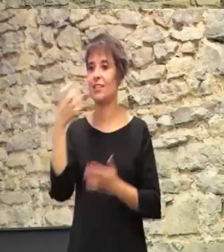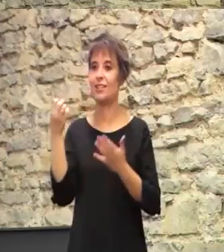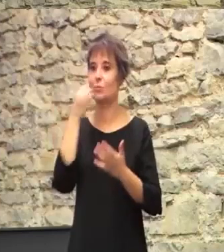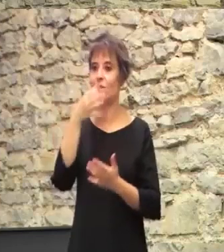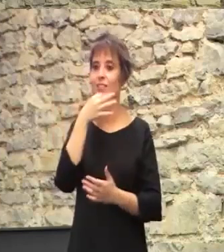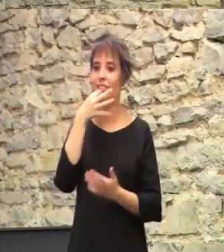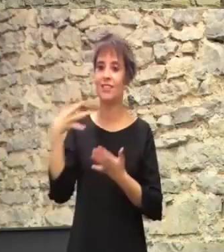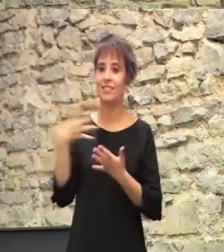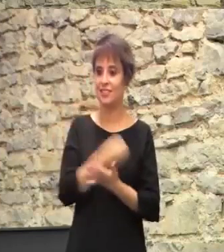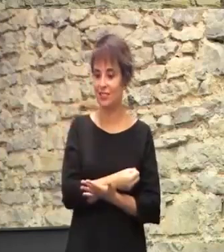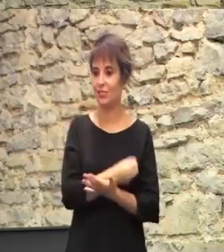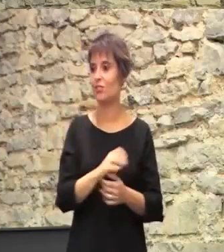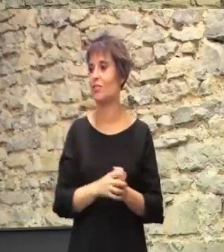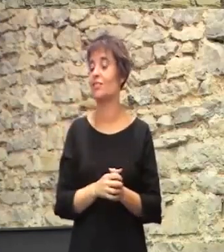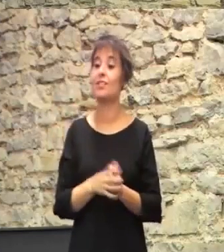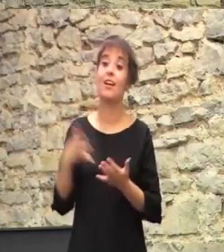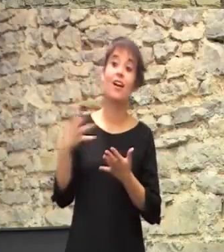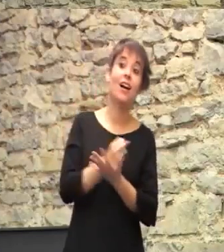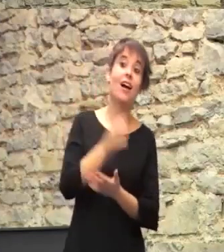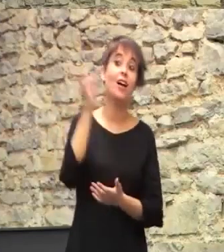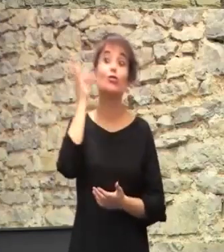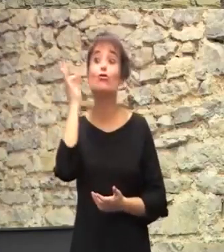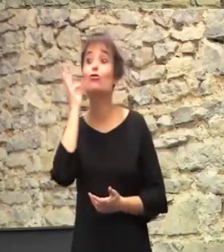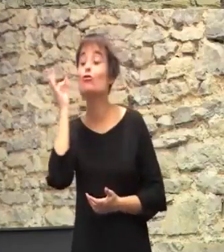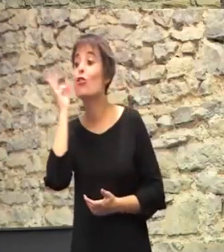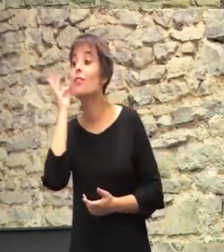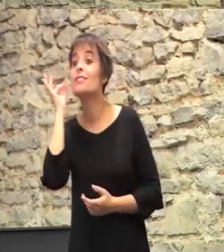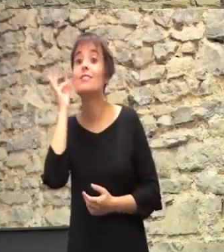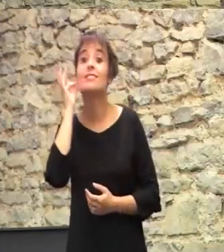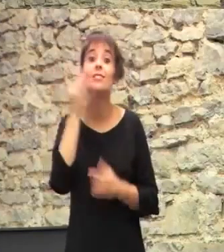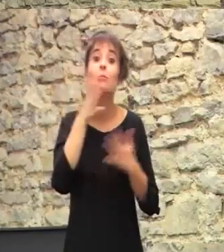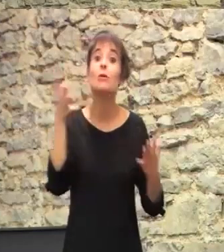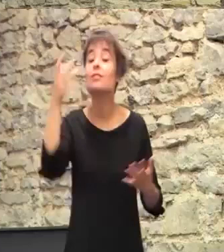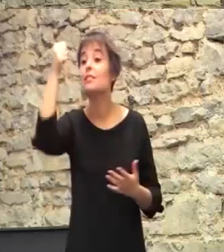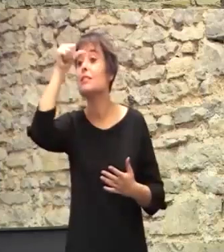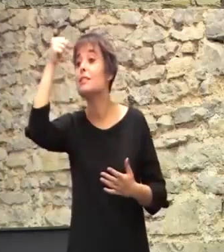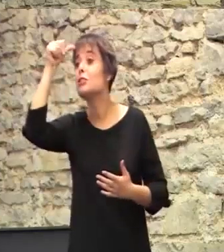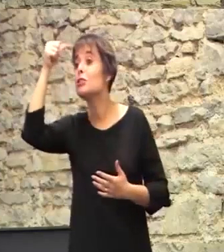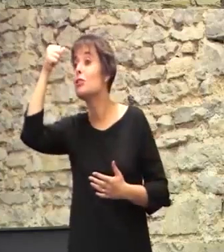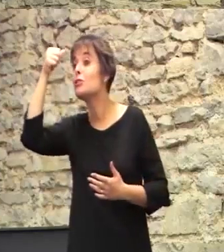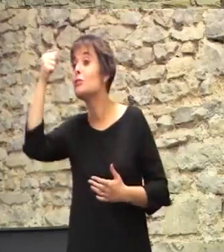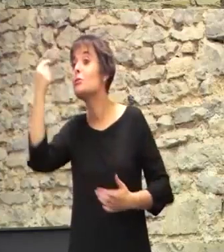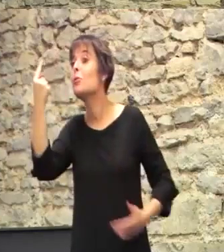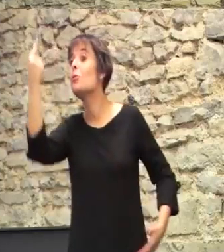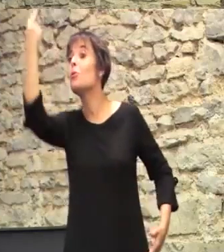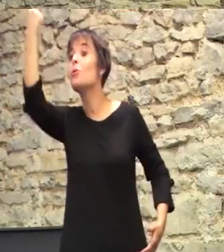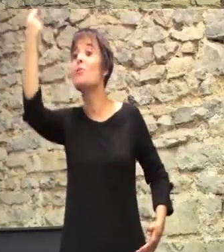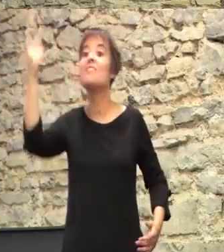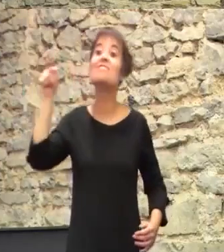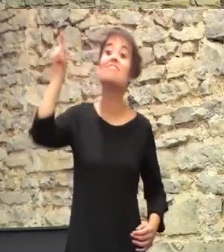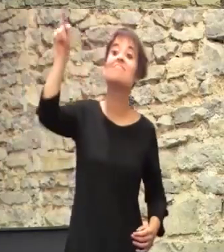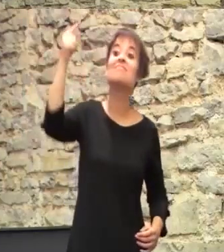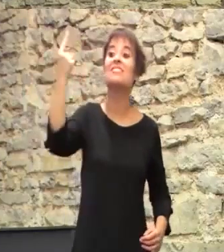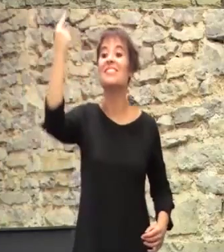buenas tardes a todas a todas todas porque chicos me parece que hay un representa